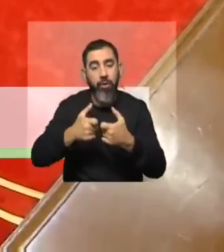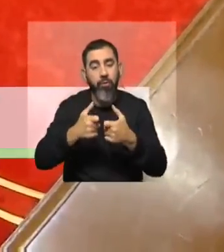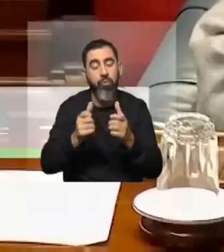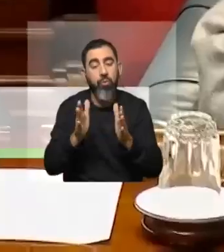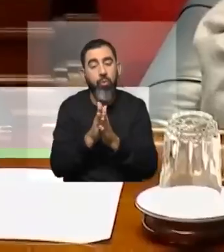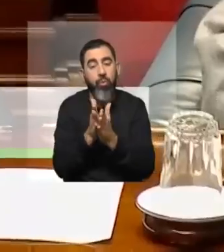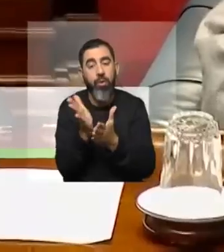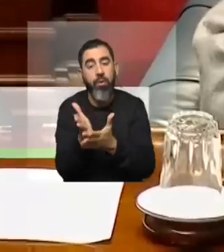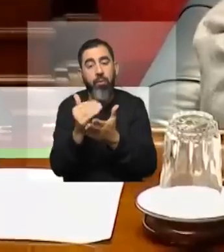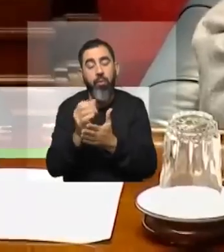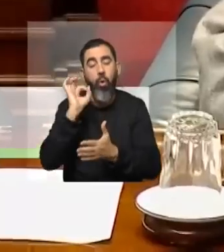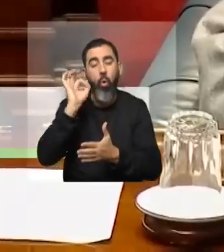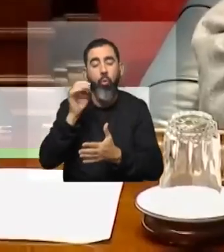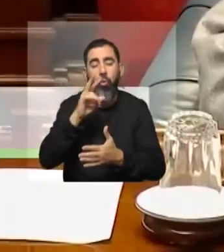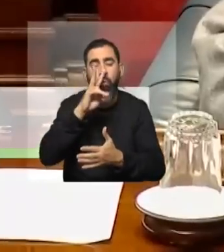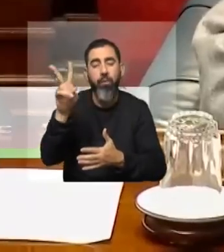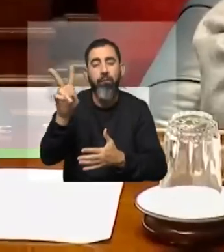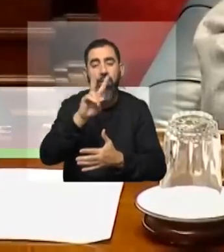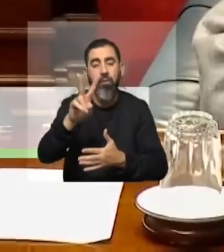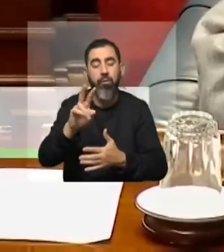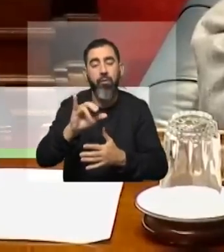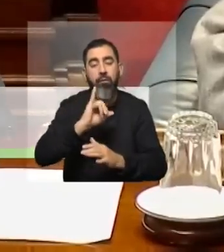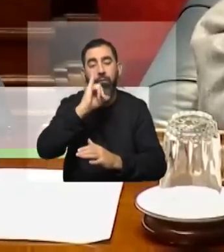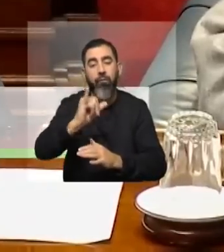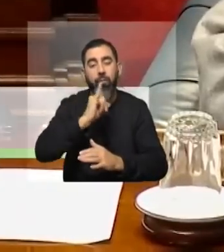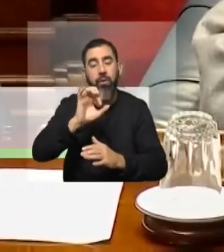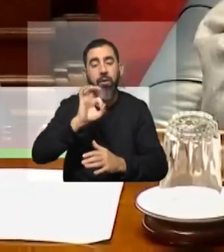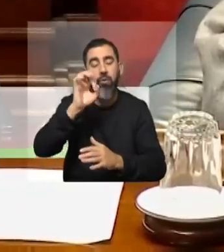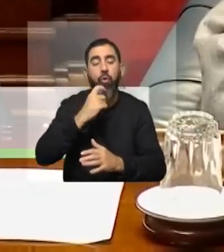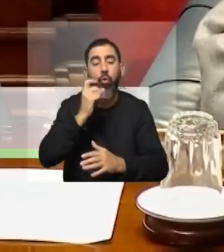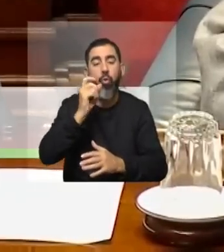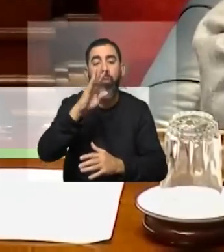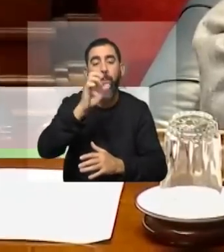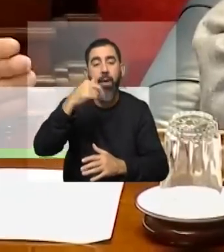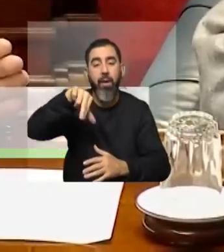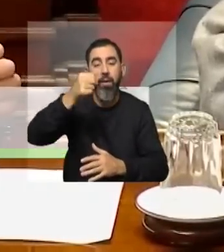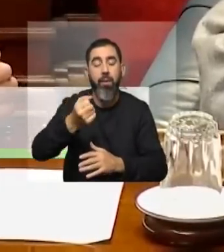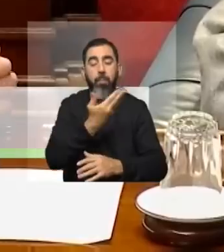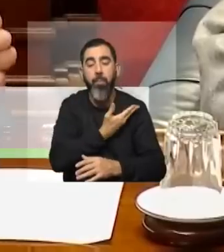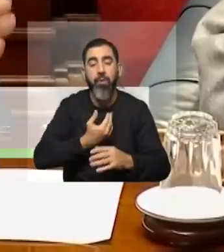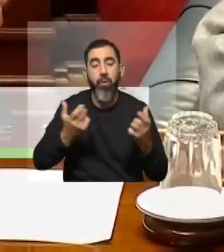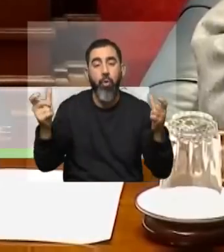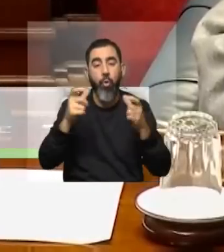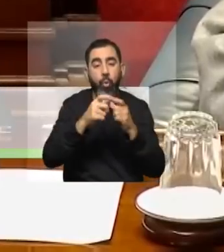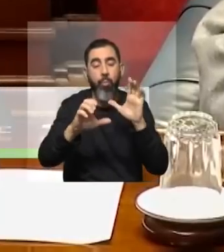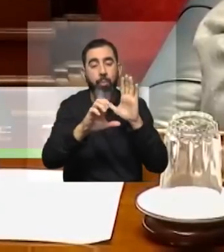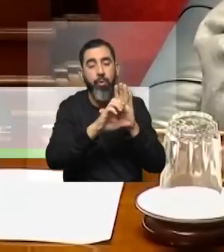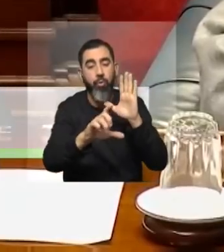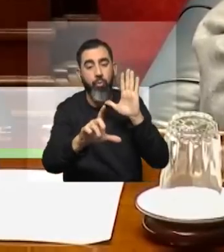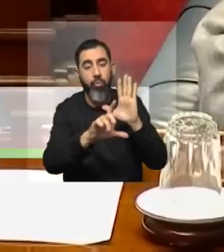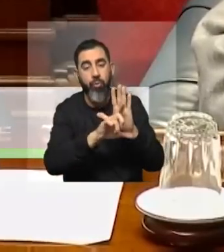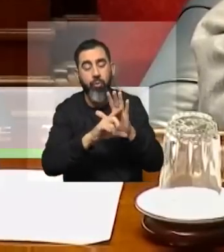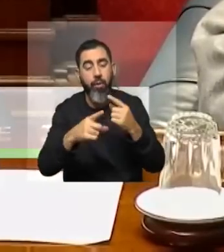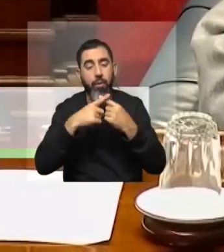Junta Departamental en octubre del 2022. El informante fue el senador colorado Adrián Peña, presidente de la Comisión de Constitución y Legislación, que trató